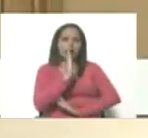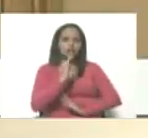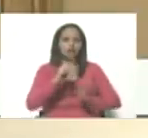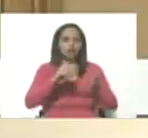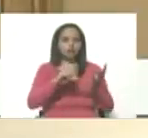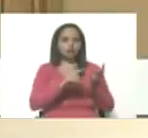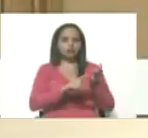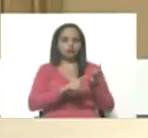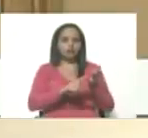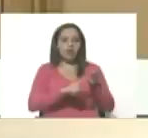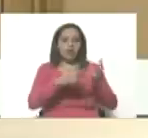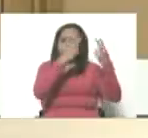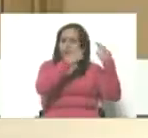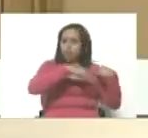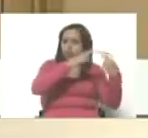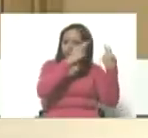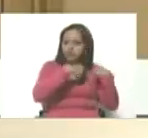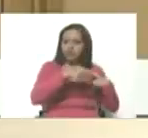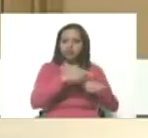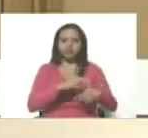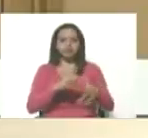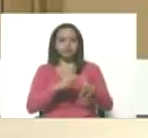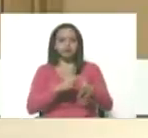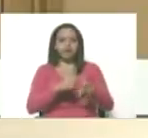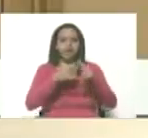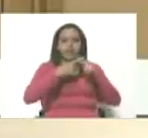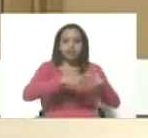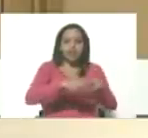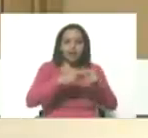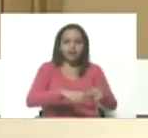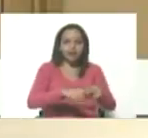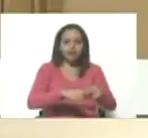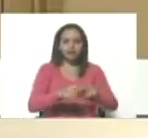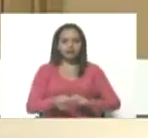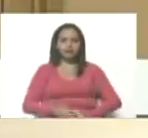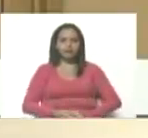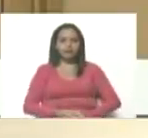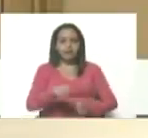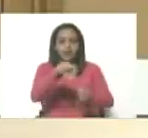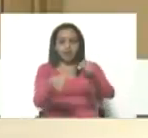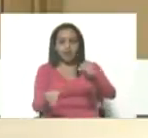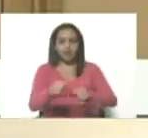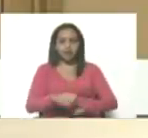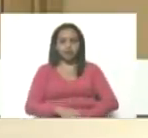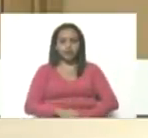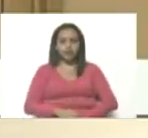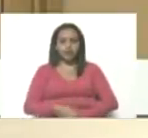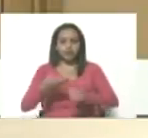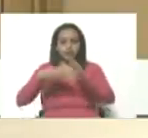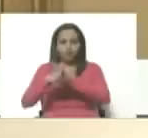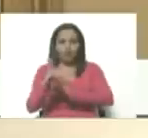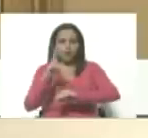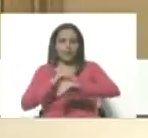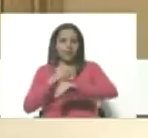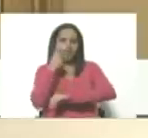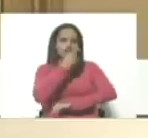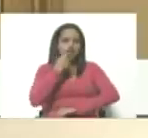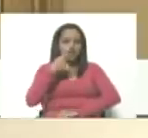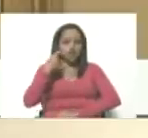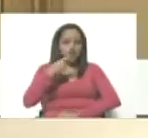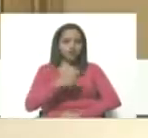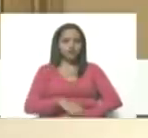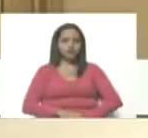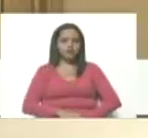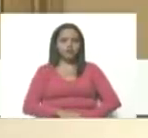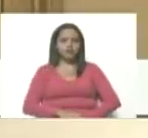bancarias, peluquerías, talleres mecánicos y autopartes, consultorios médicos y odontológicos,